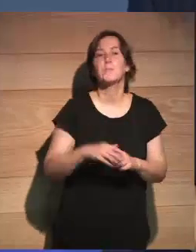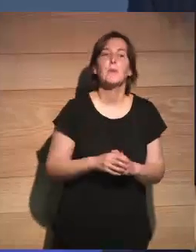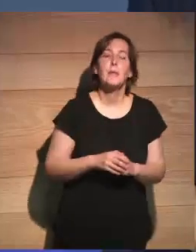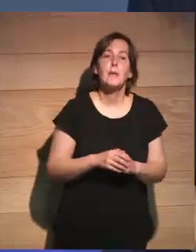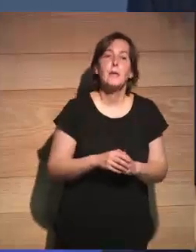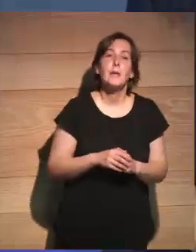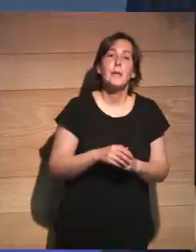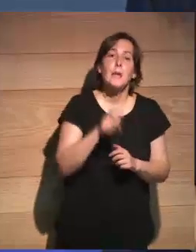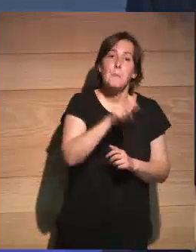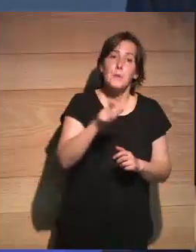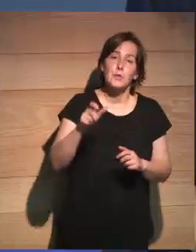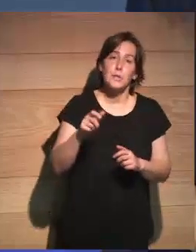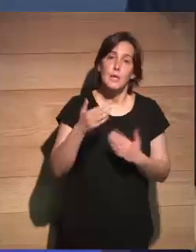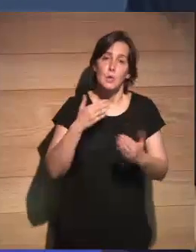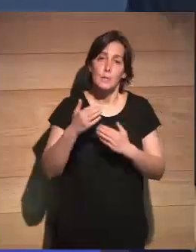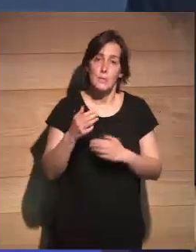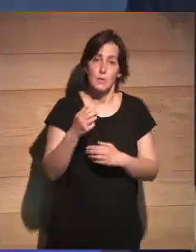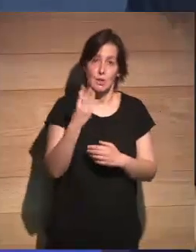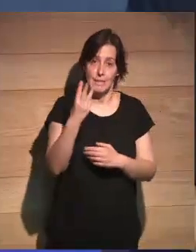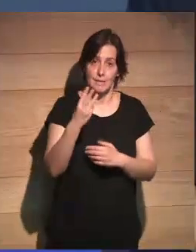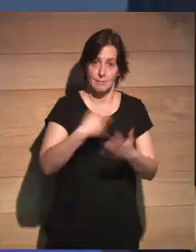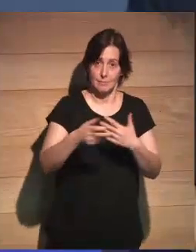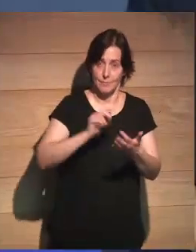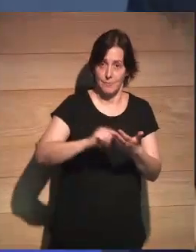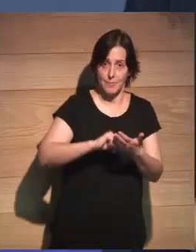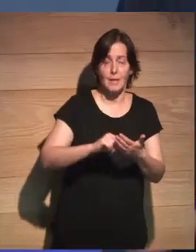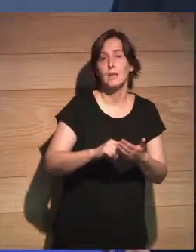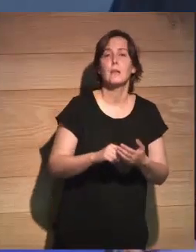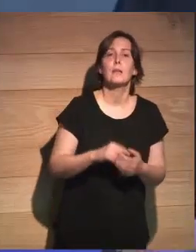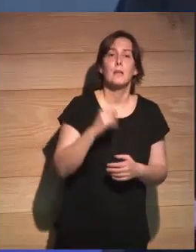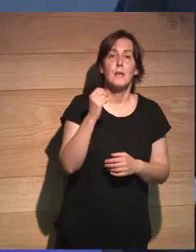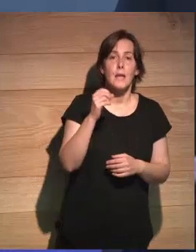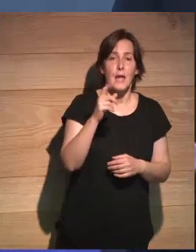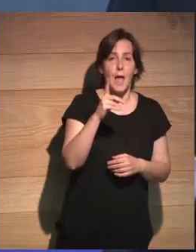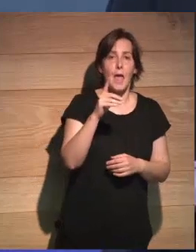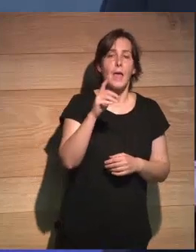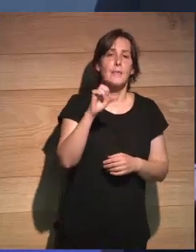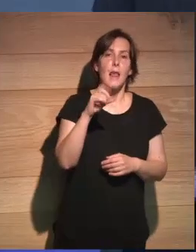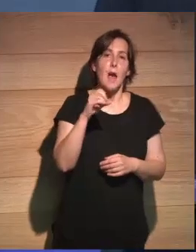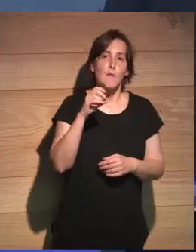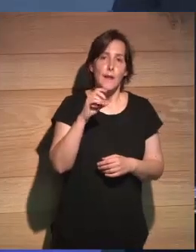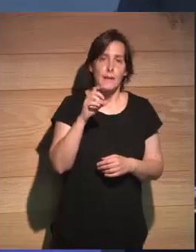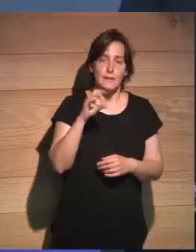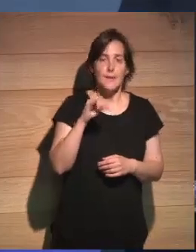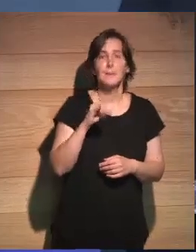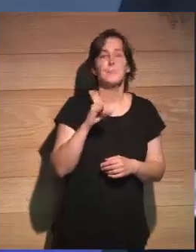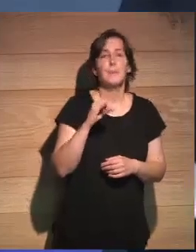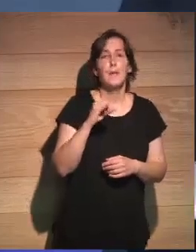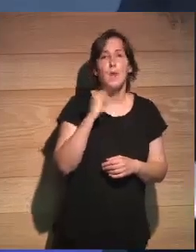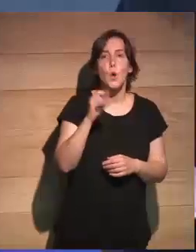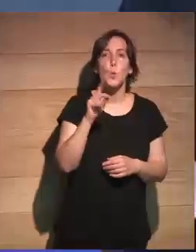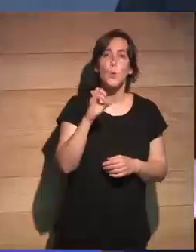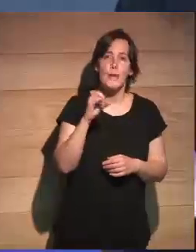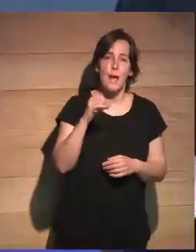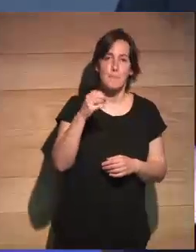tres autores de The Conversation, no es mía, es de Cristian Gortázar, José de la Fuente y José Julián Garde